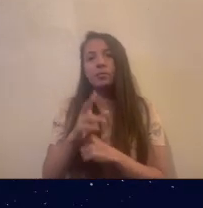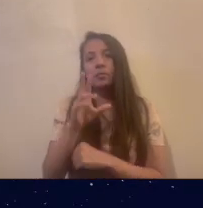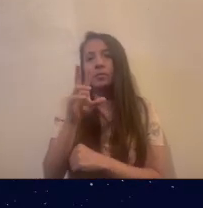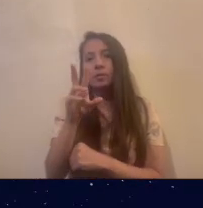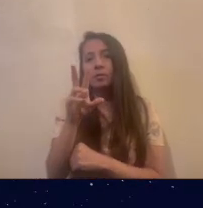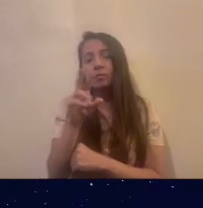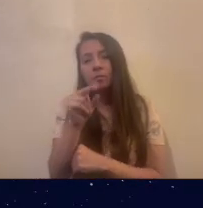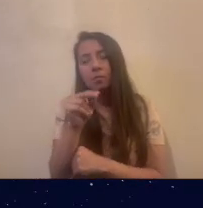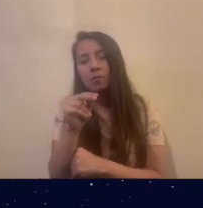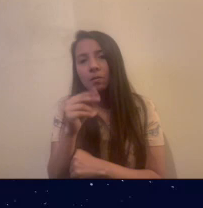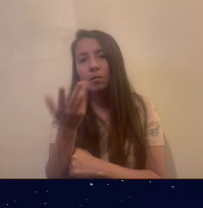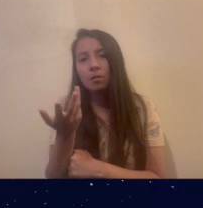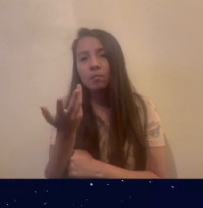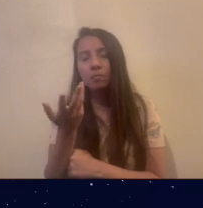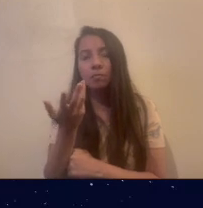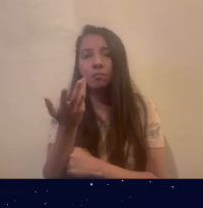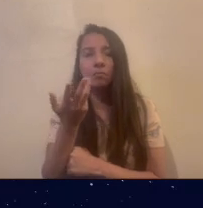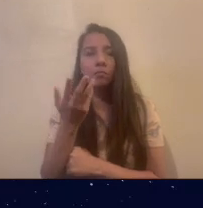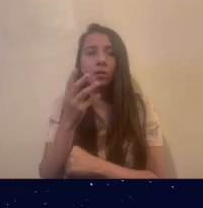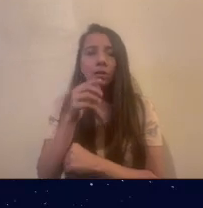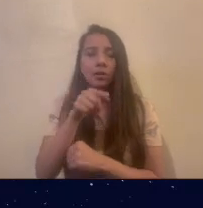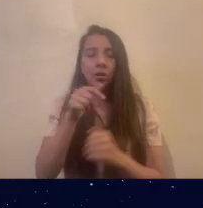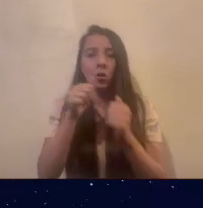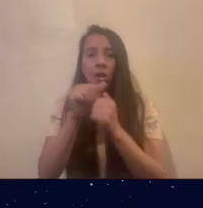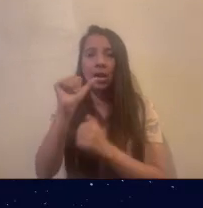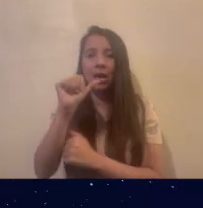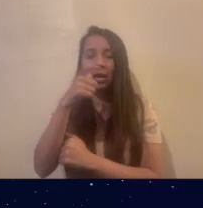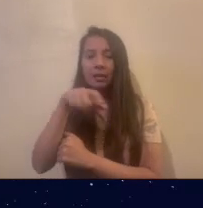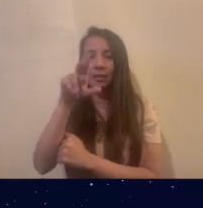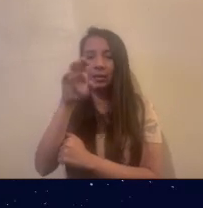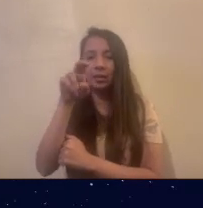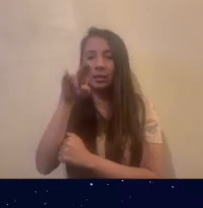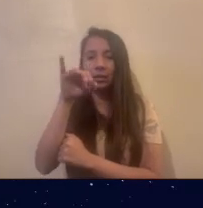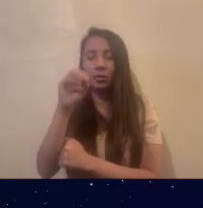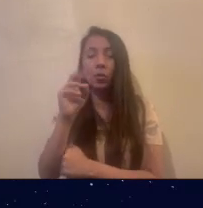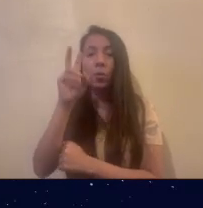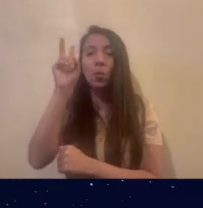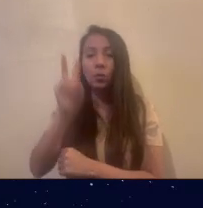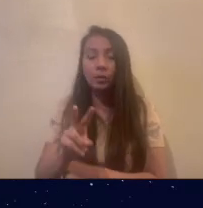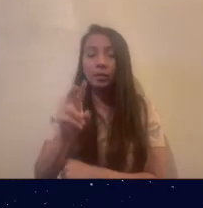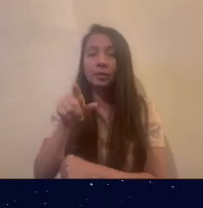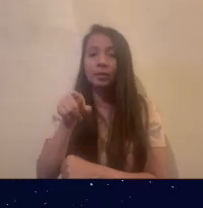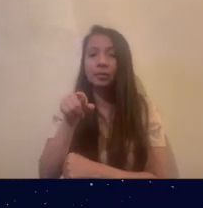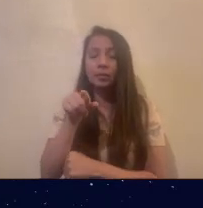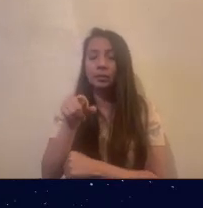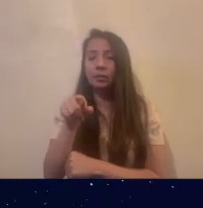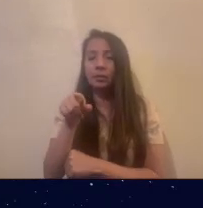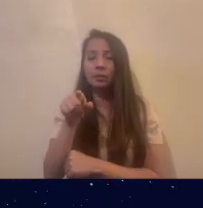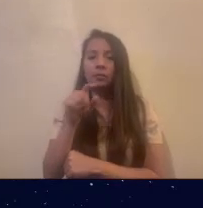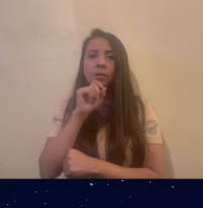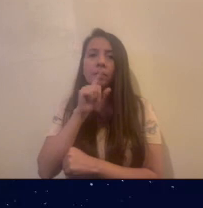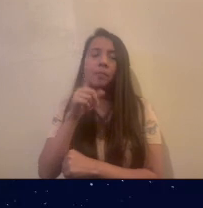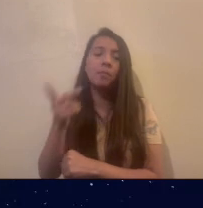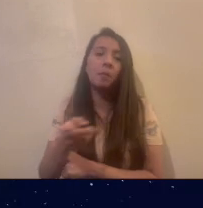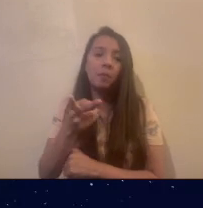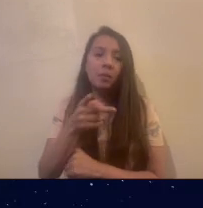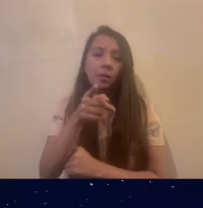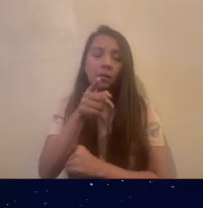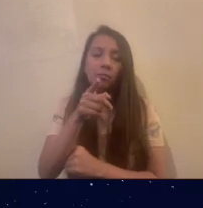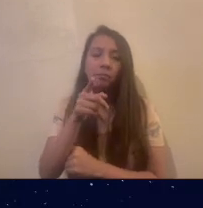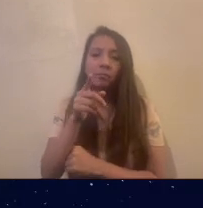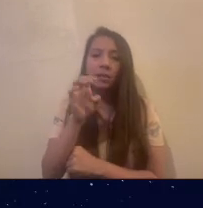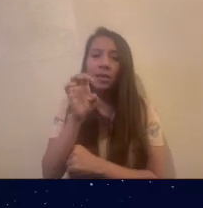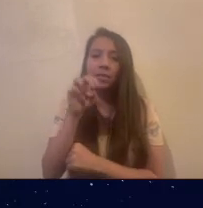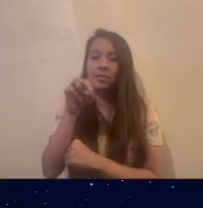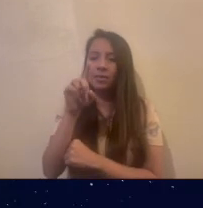lo que sería el aquenio, y en realidad las quenopodiáceas, tal vez me estás preguntando por